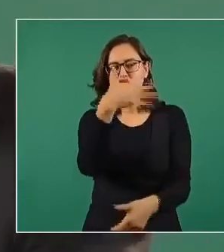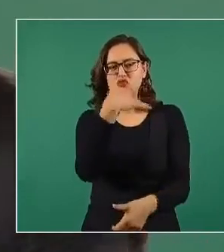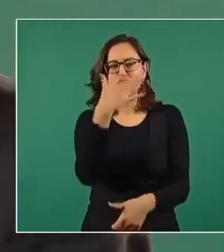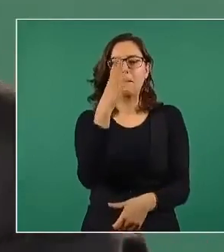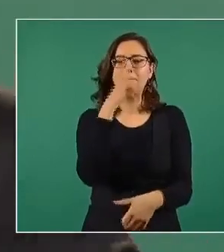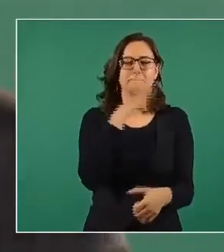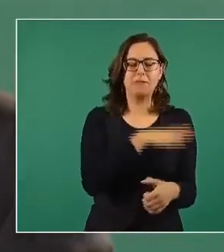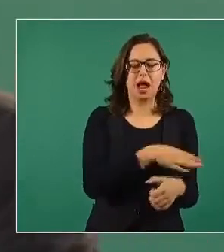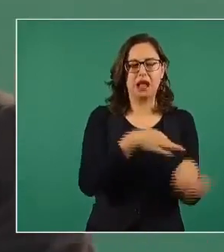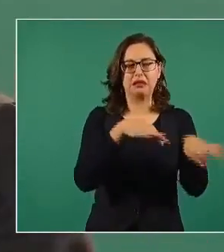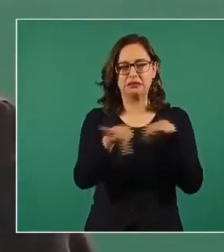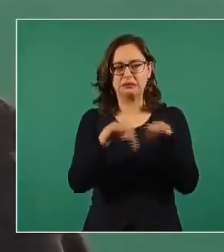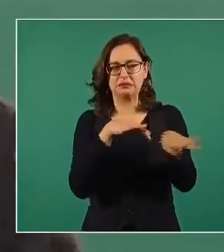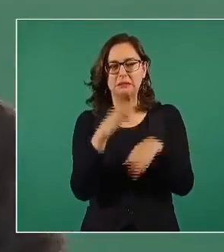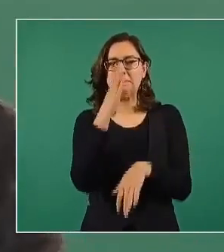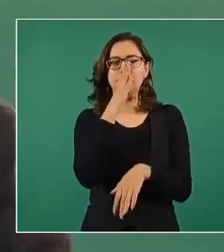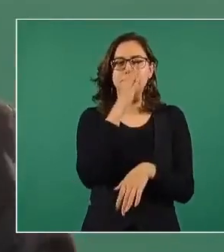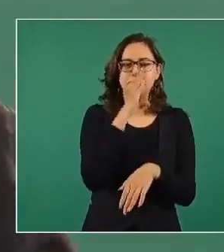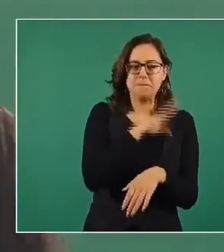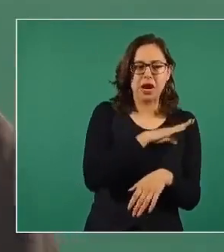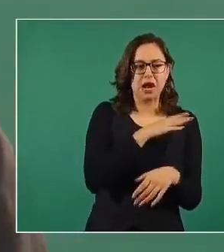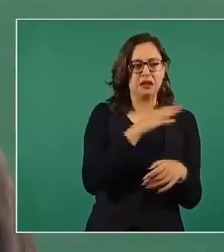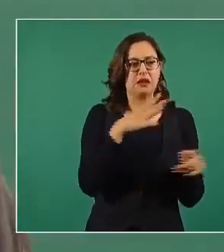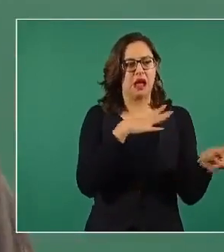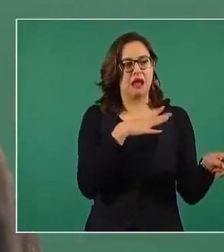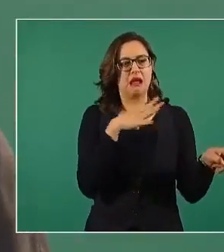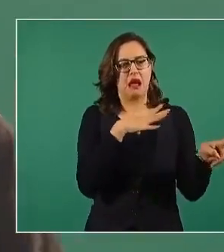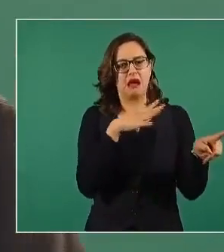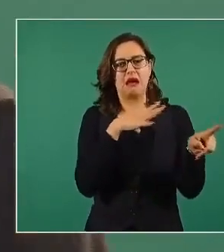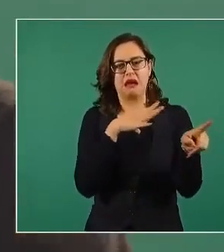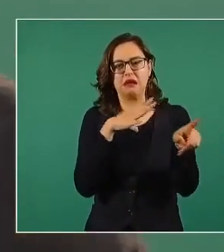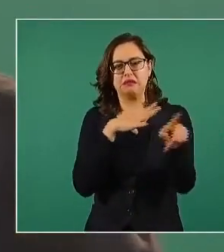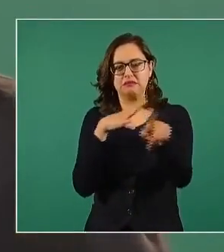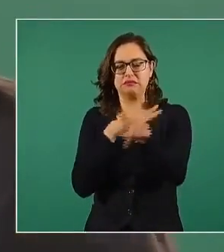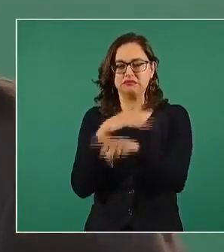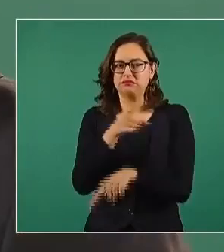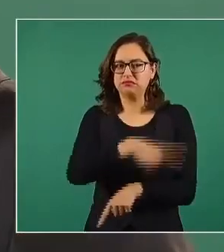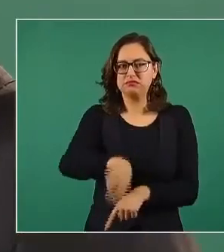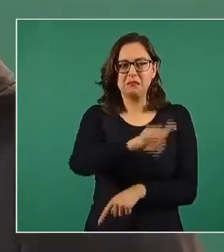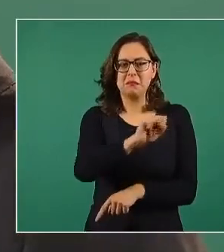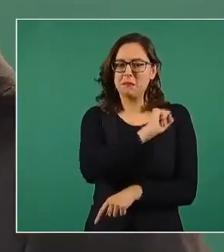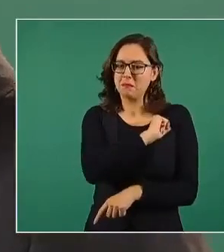todo ese trabajo clandestino de mala fe